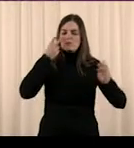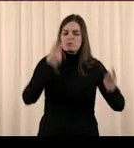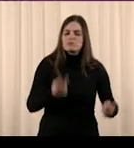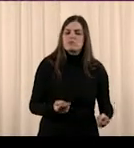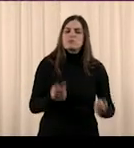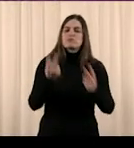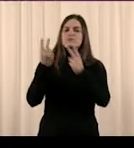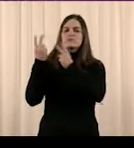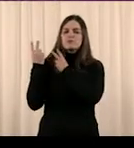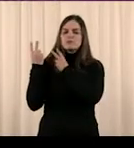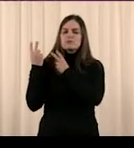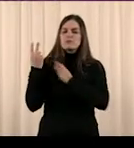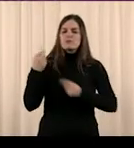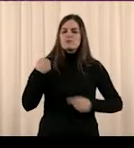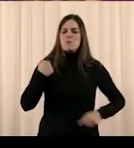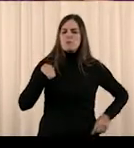y te preguntarás, ¿qué pasó?